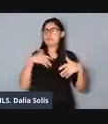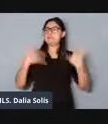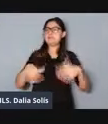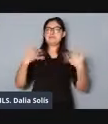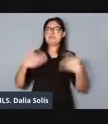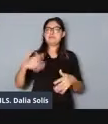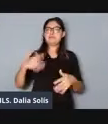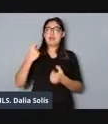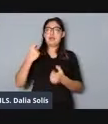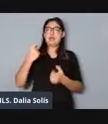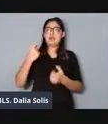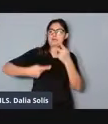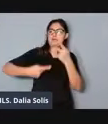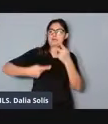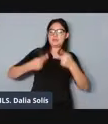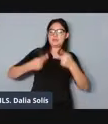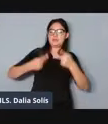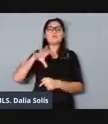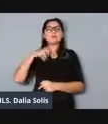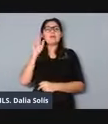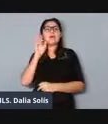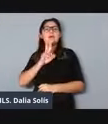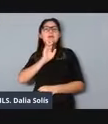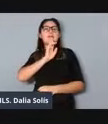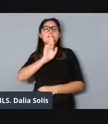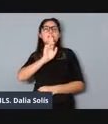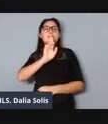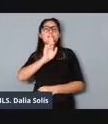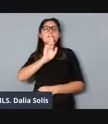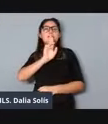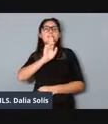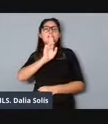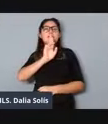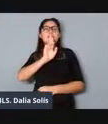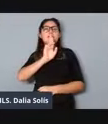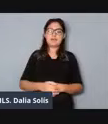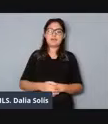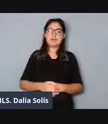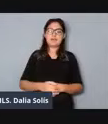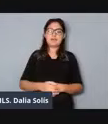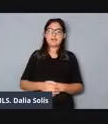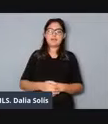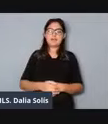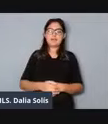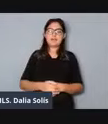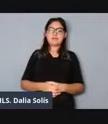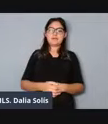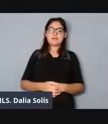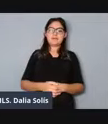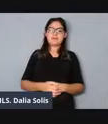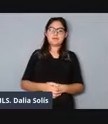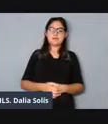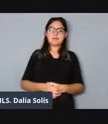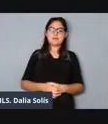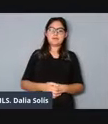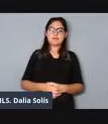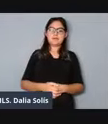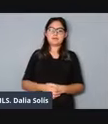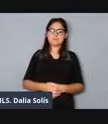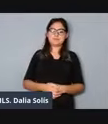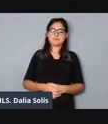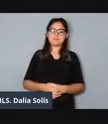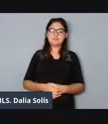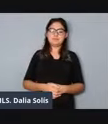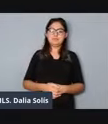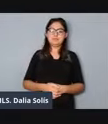rápidamente. Entonces, ¿qué podemos hacer o por qué podemos, ya decíamos, ¿no? Identificar que